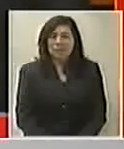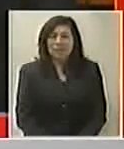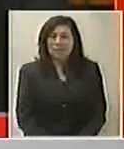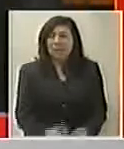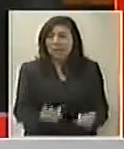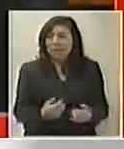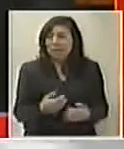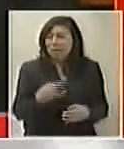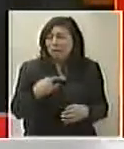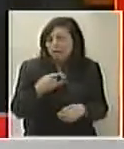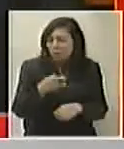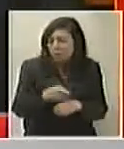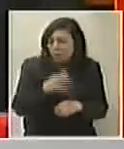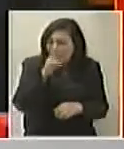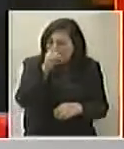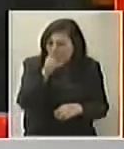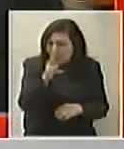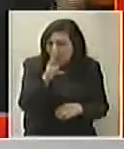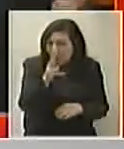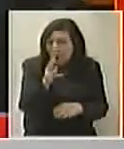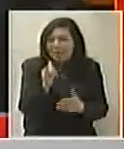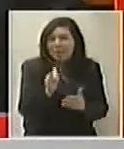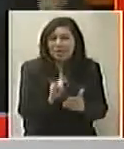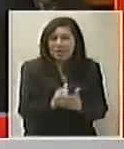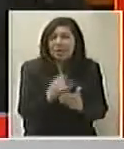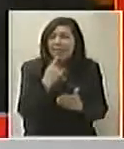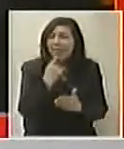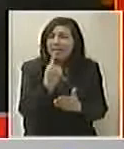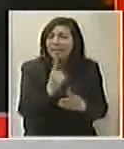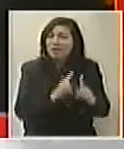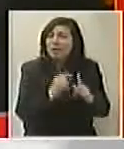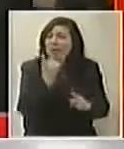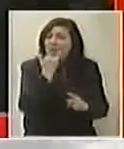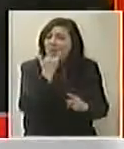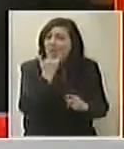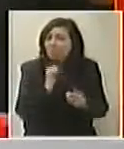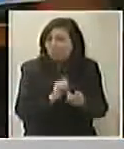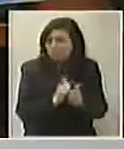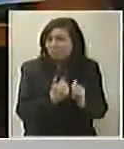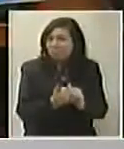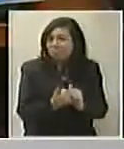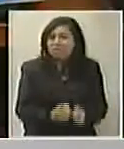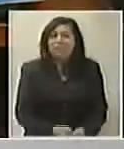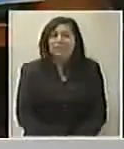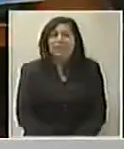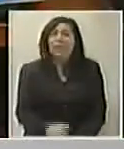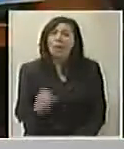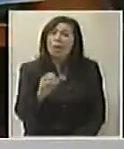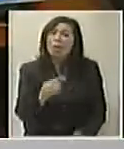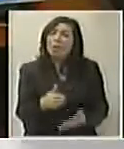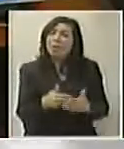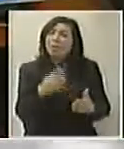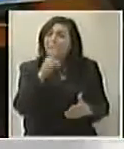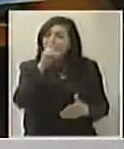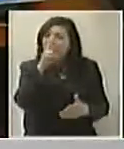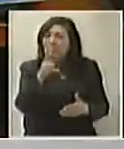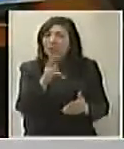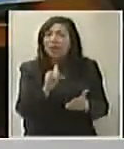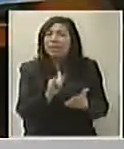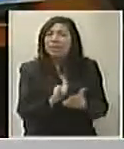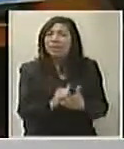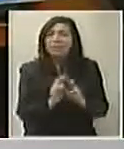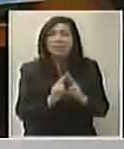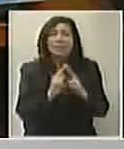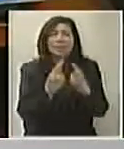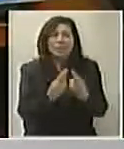¿es antiperuano aquel que señala algunos errores para corregir? ¿O es antiperuano aquel que